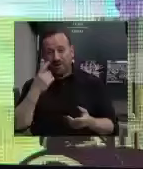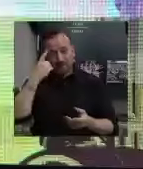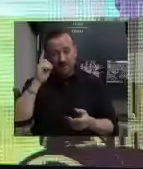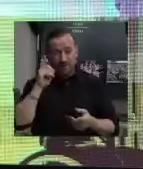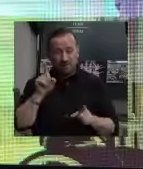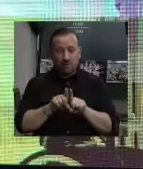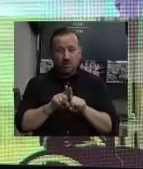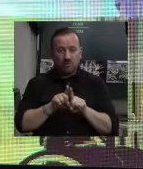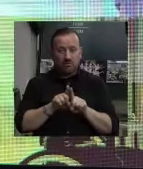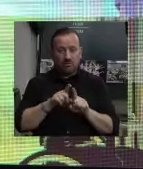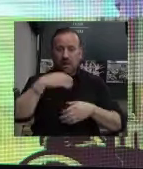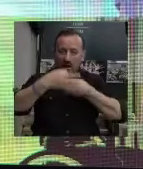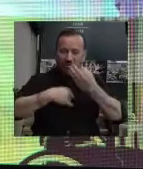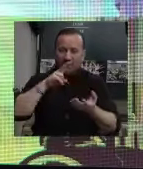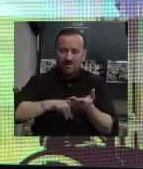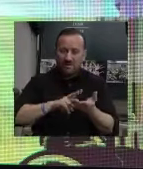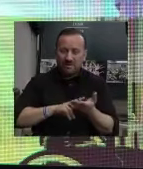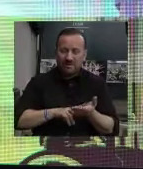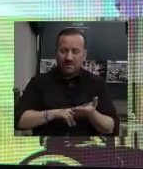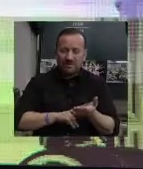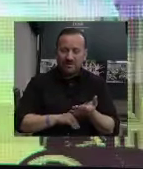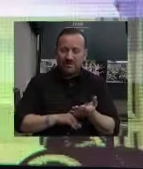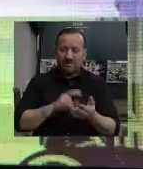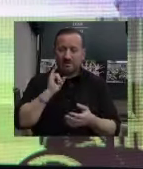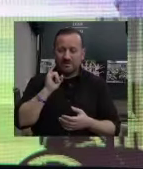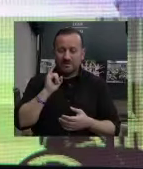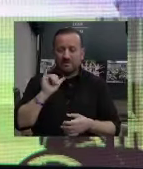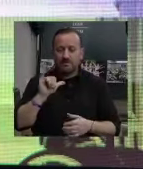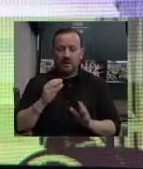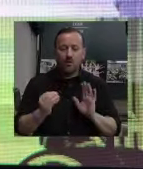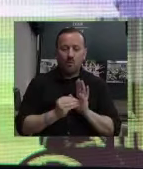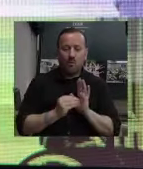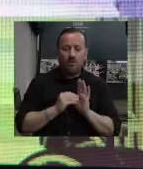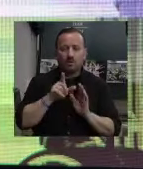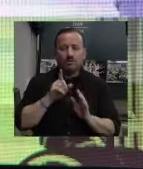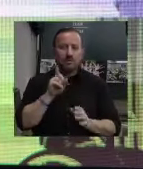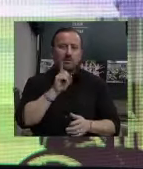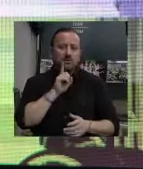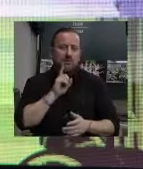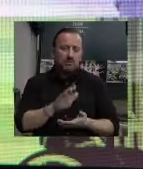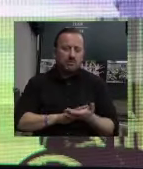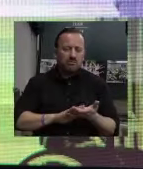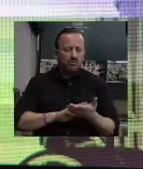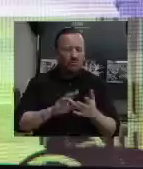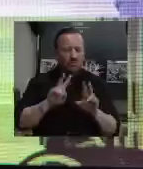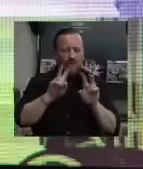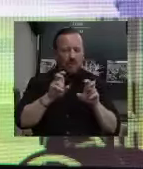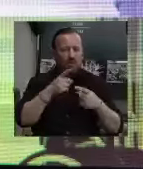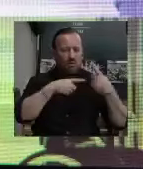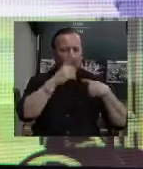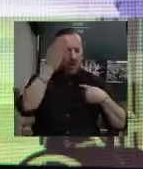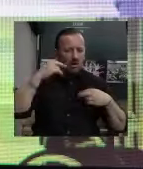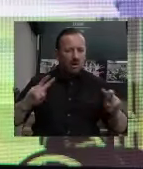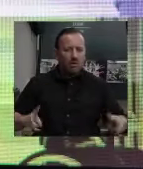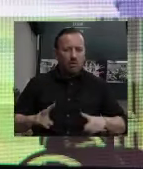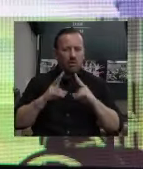tratado de la verdad sí Y Cuando ahí hay una cosa fortísima en la historia de la construcción de